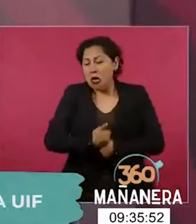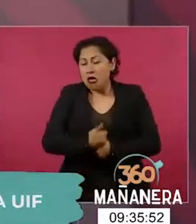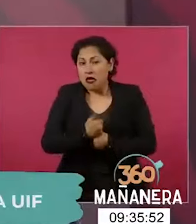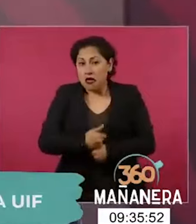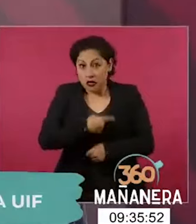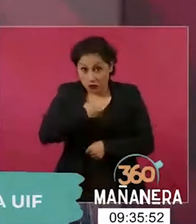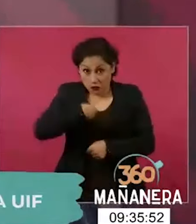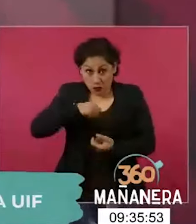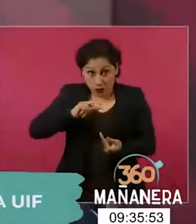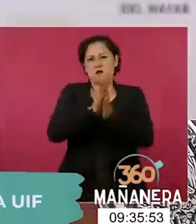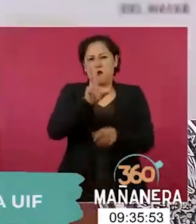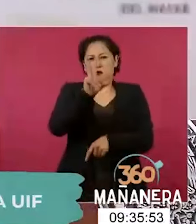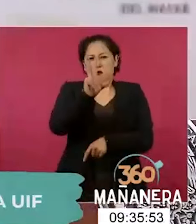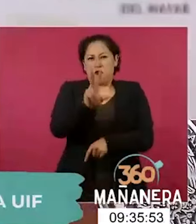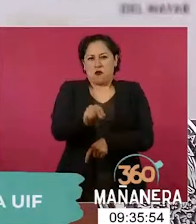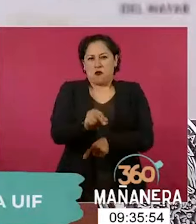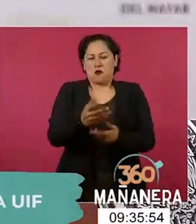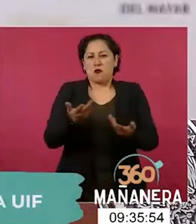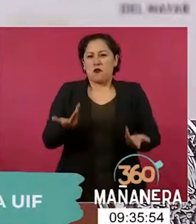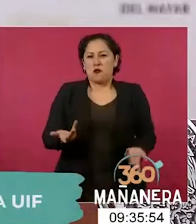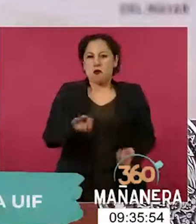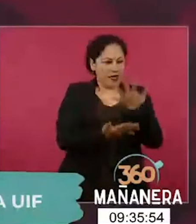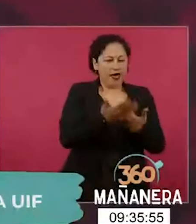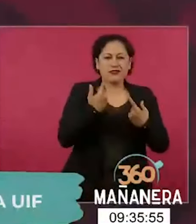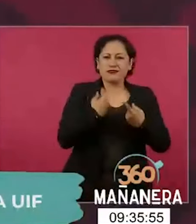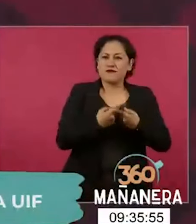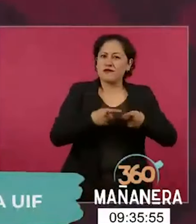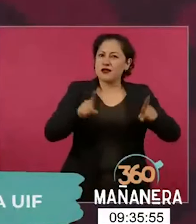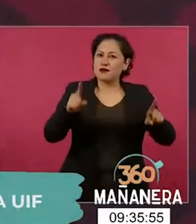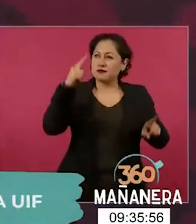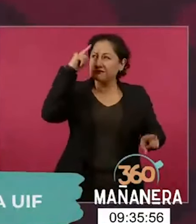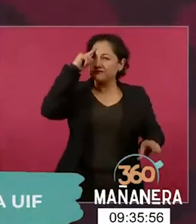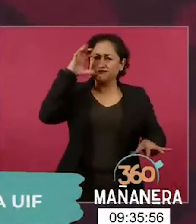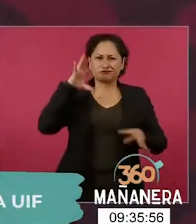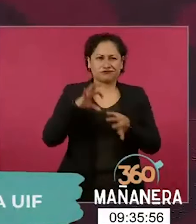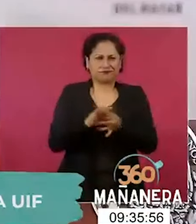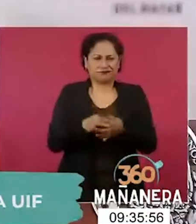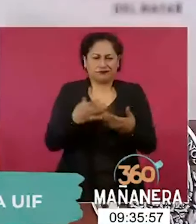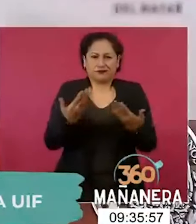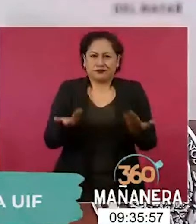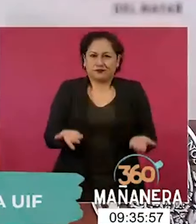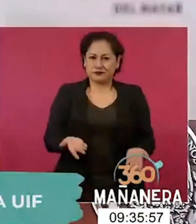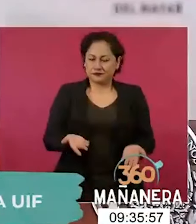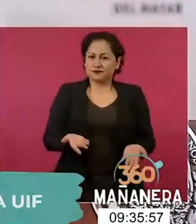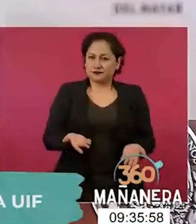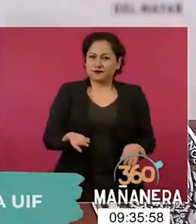unos incongruentes indignos estaríamos traicionándome